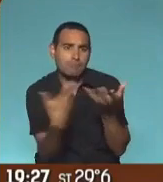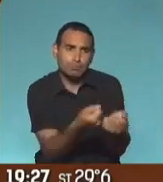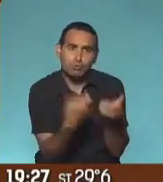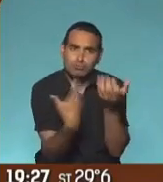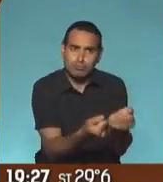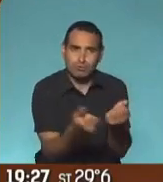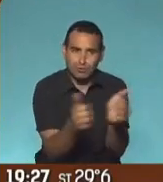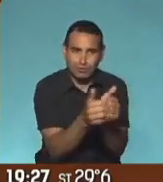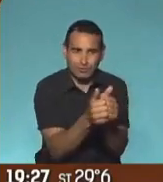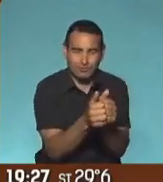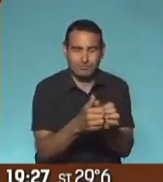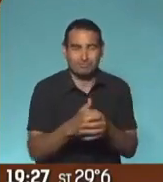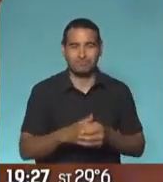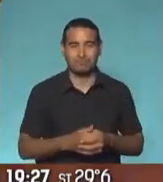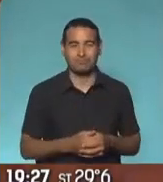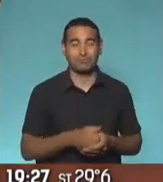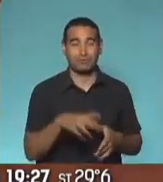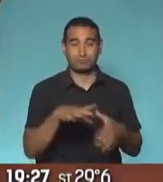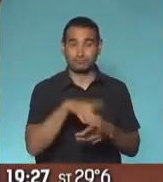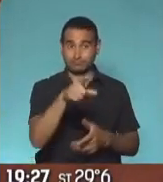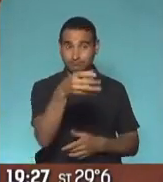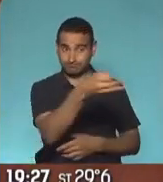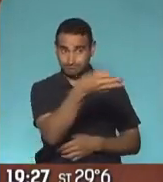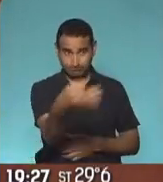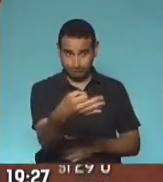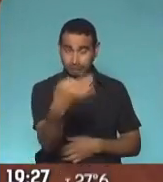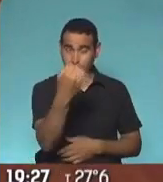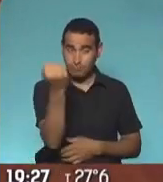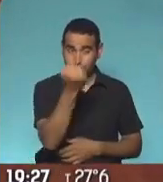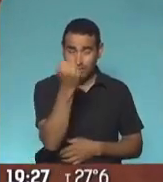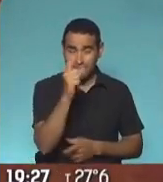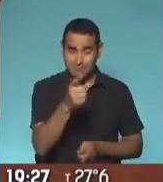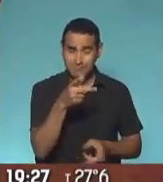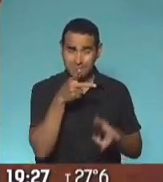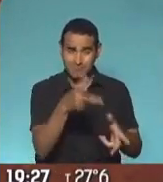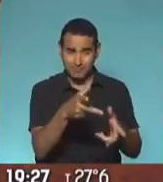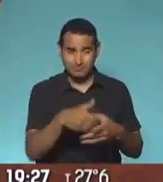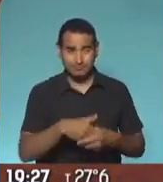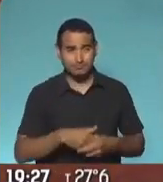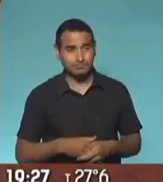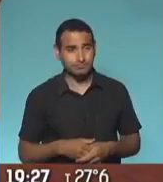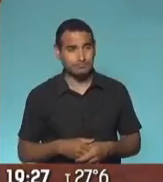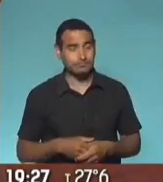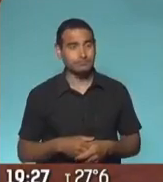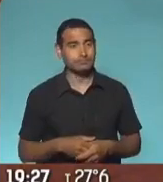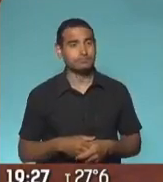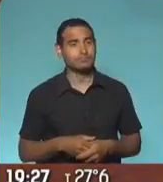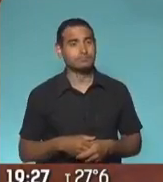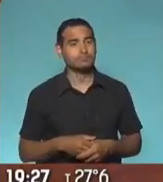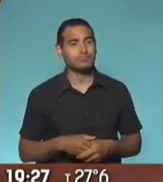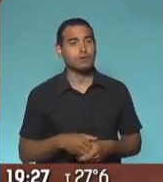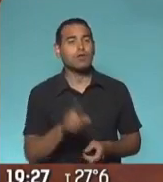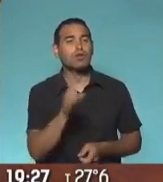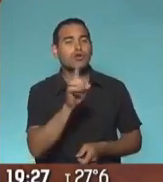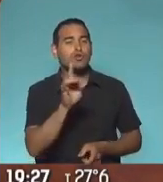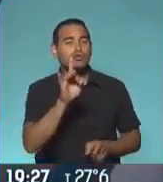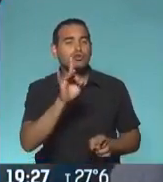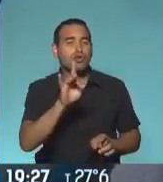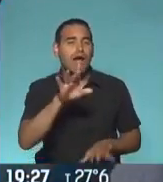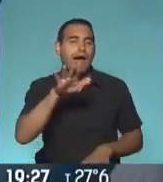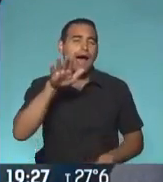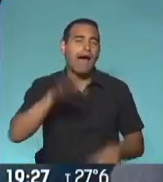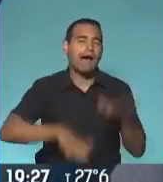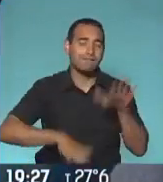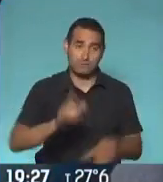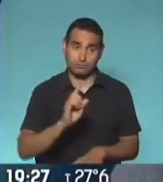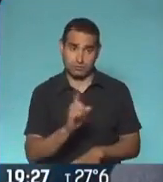apoyarla. Eso que vos señalás es importante y también hay que decir que no es solamente a veces, sino que la